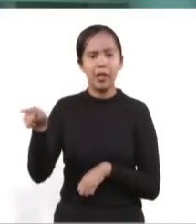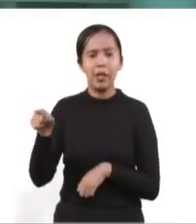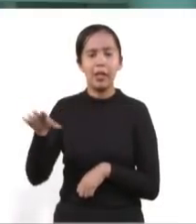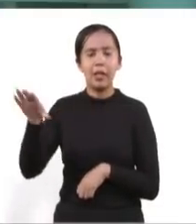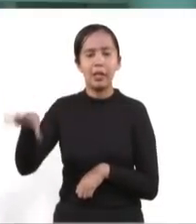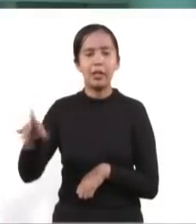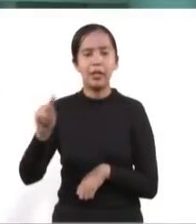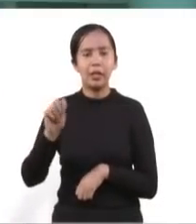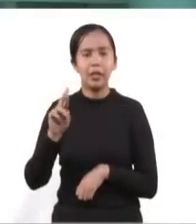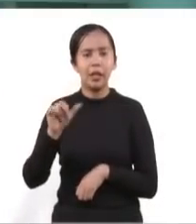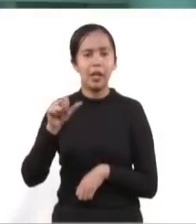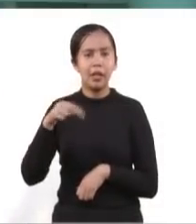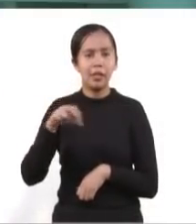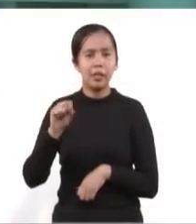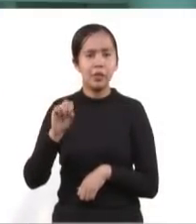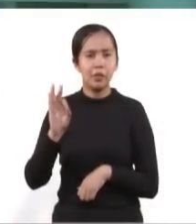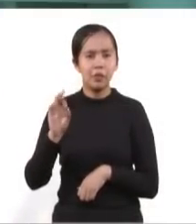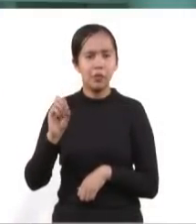Cutzamala.